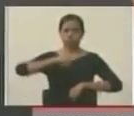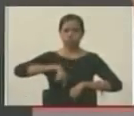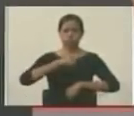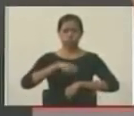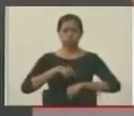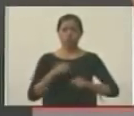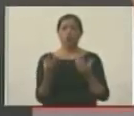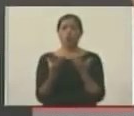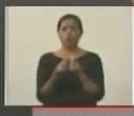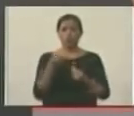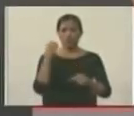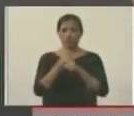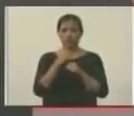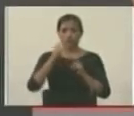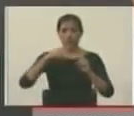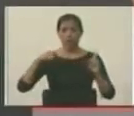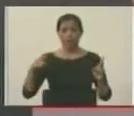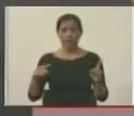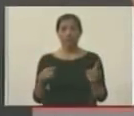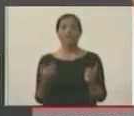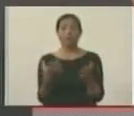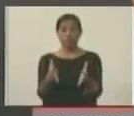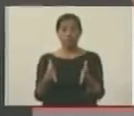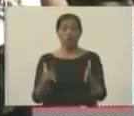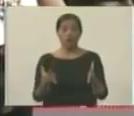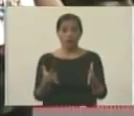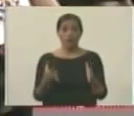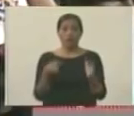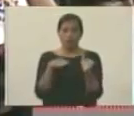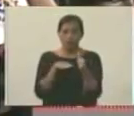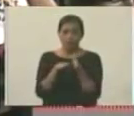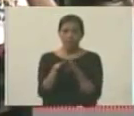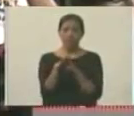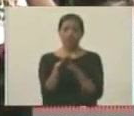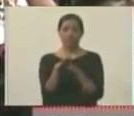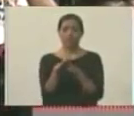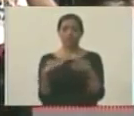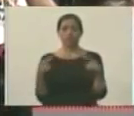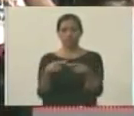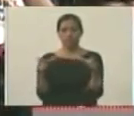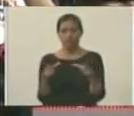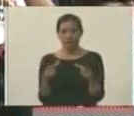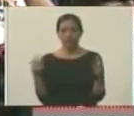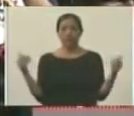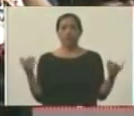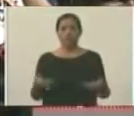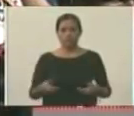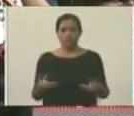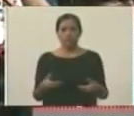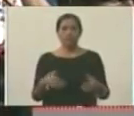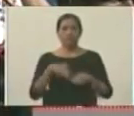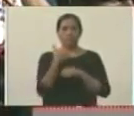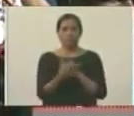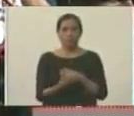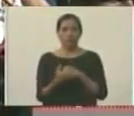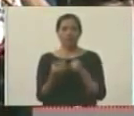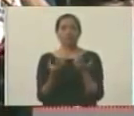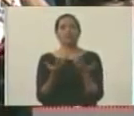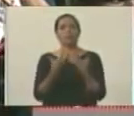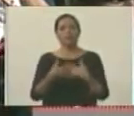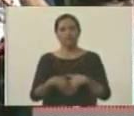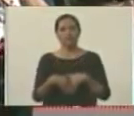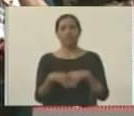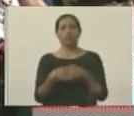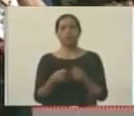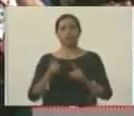Corpoelep, hemos logrado avanzar en la fase de resistencia de este plan de administración de carga